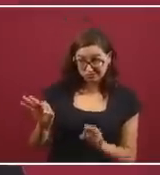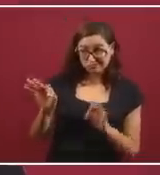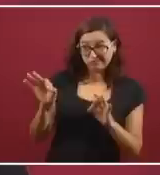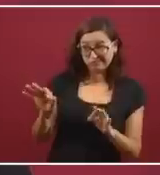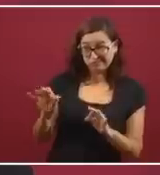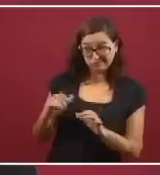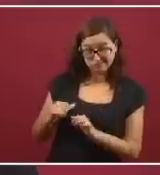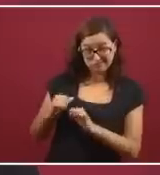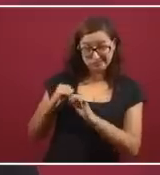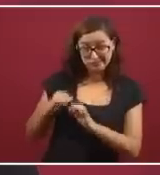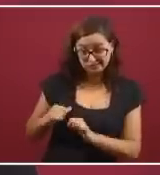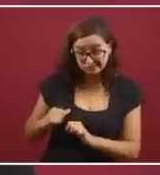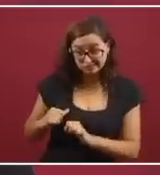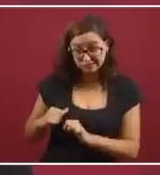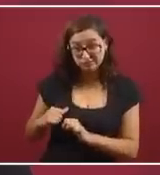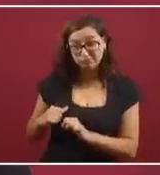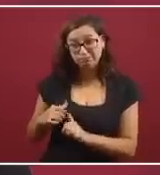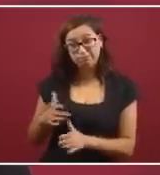porque